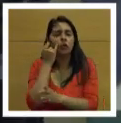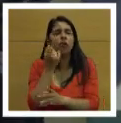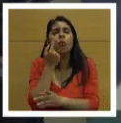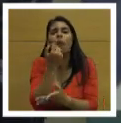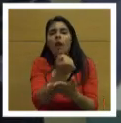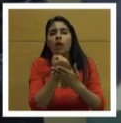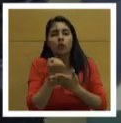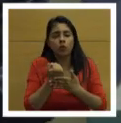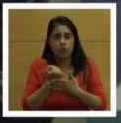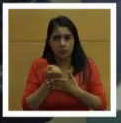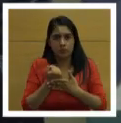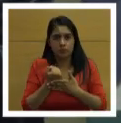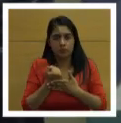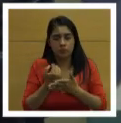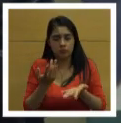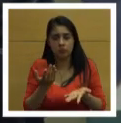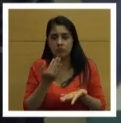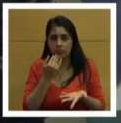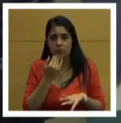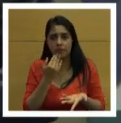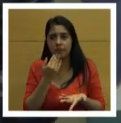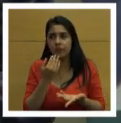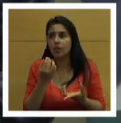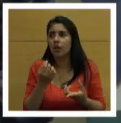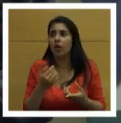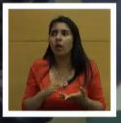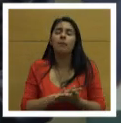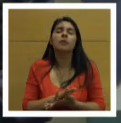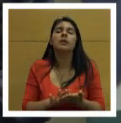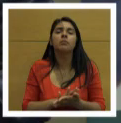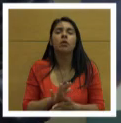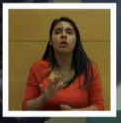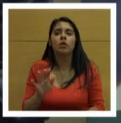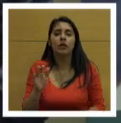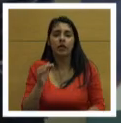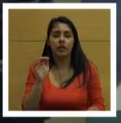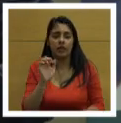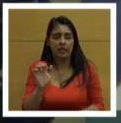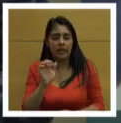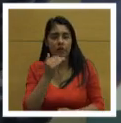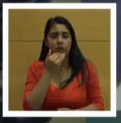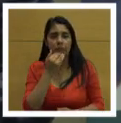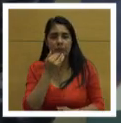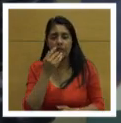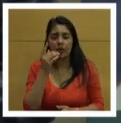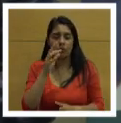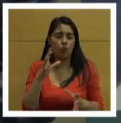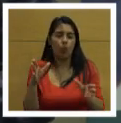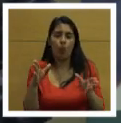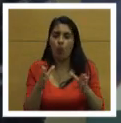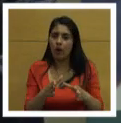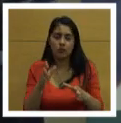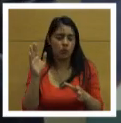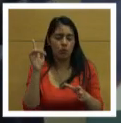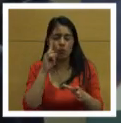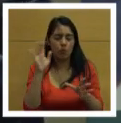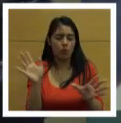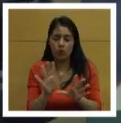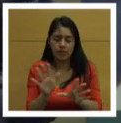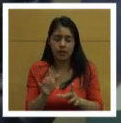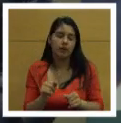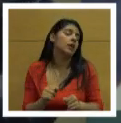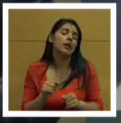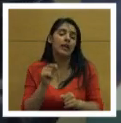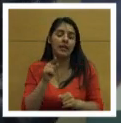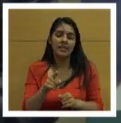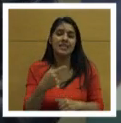Yo, bueno, para ir terminando, tuve un caso en Río Negro también que era un caso muy grave, y una de las víctimas tardó, y esa víctima